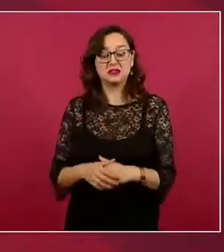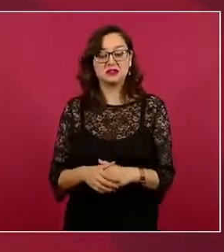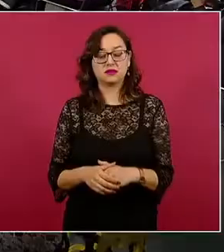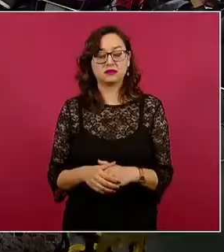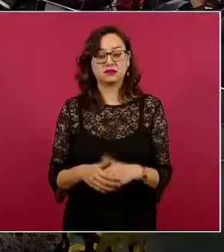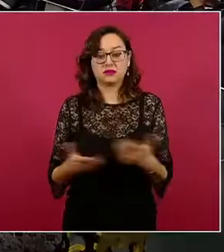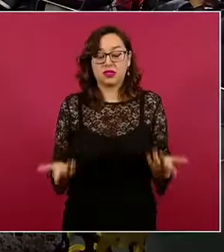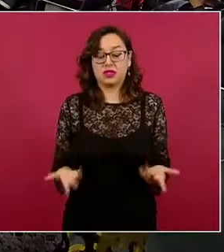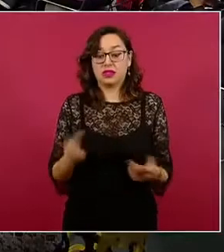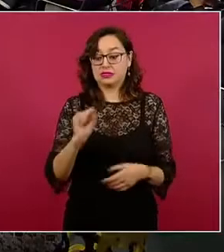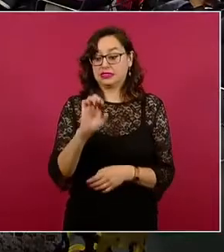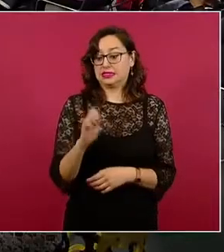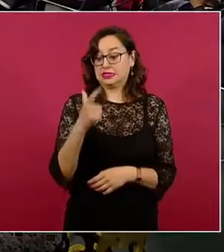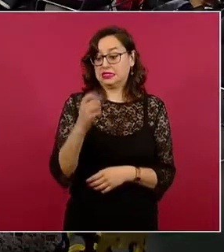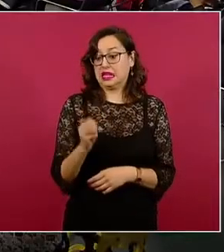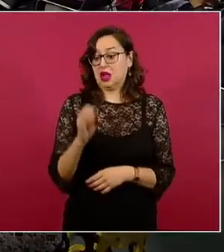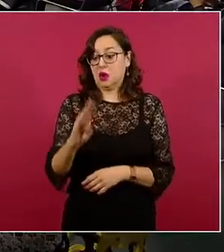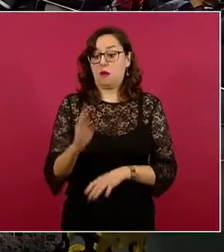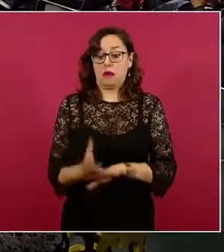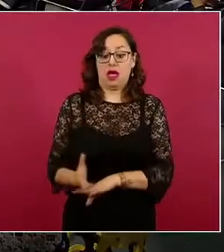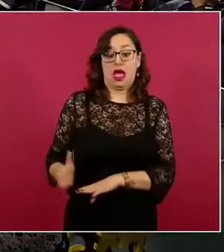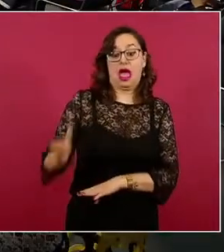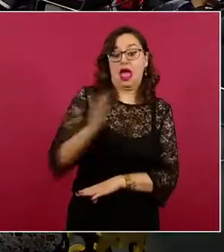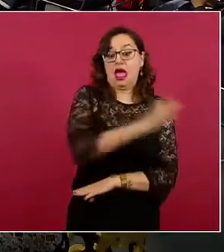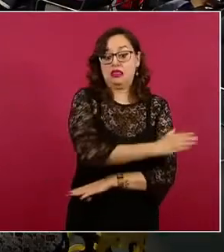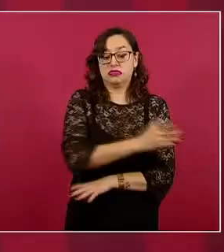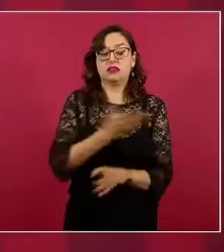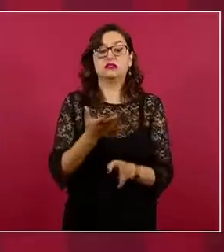antes se dedicaba a reprimir,